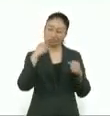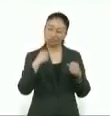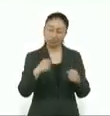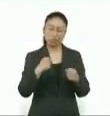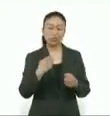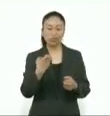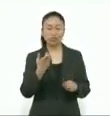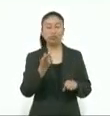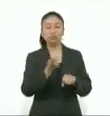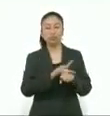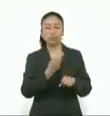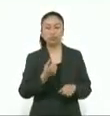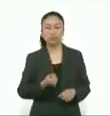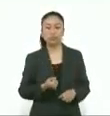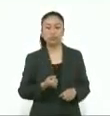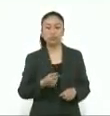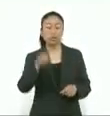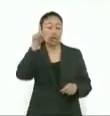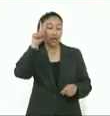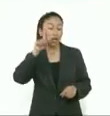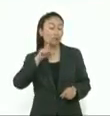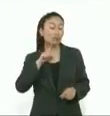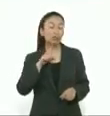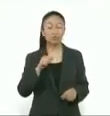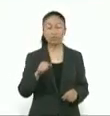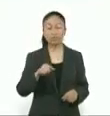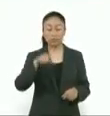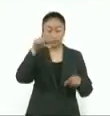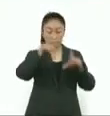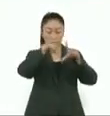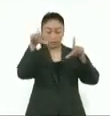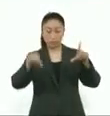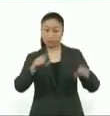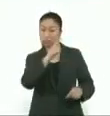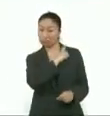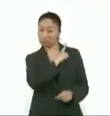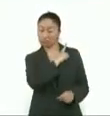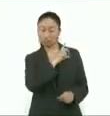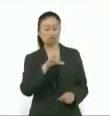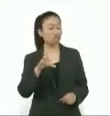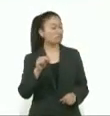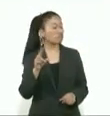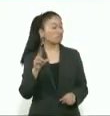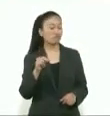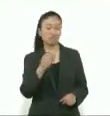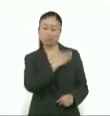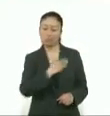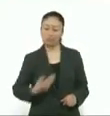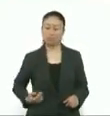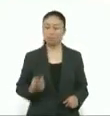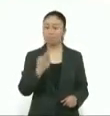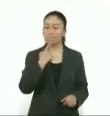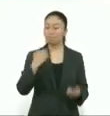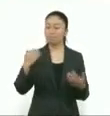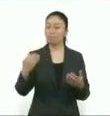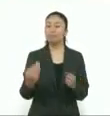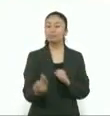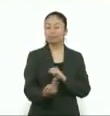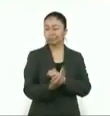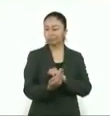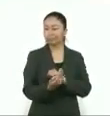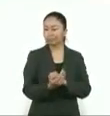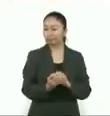México no estamos solas. Contamos con el apoyo del presidente Andrés Manuel López